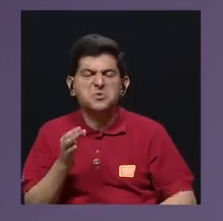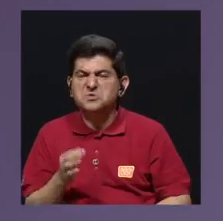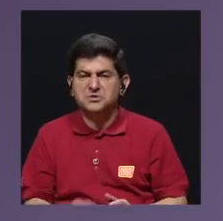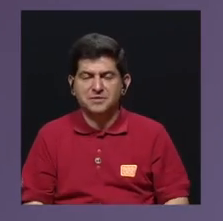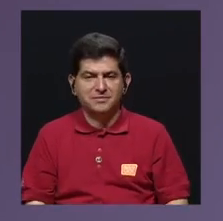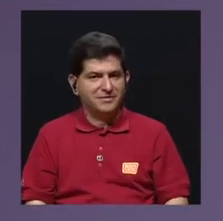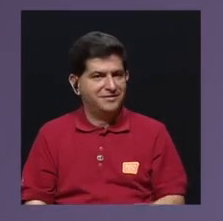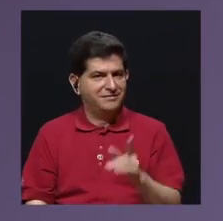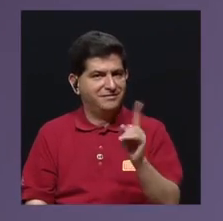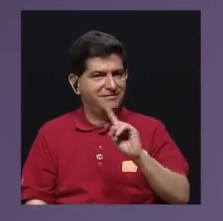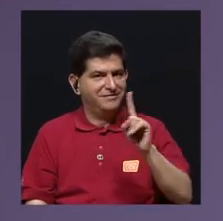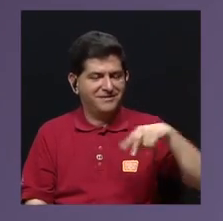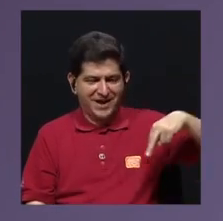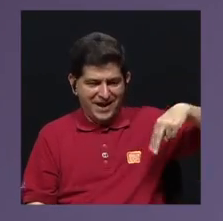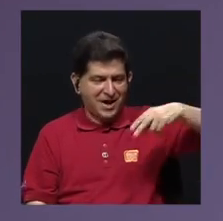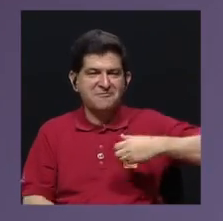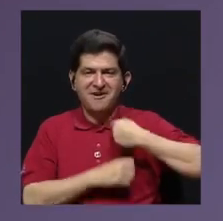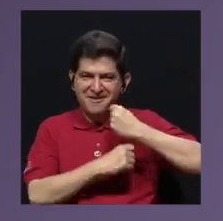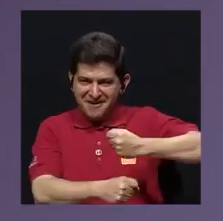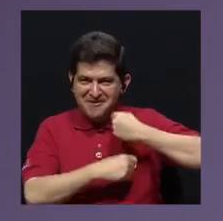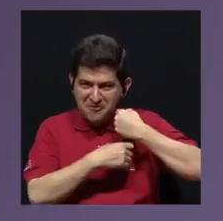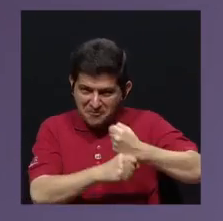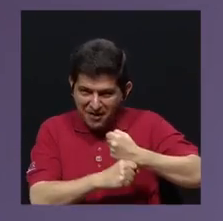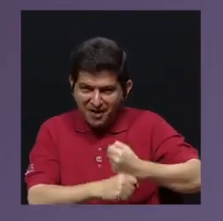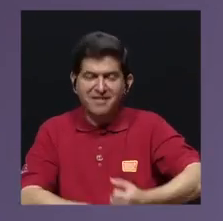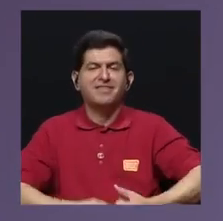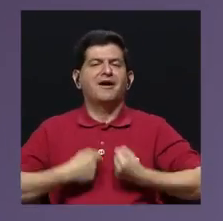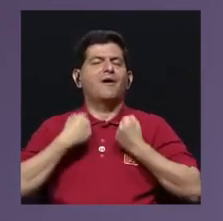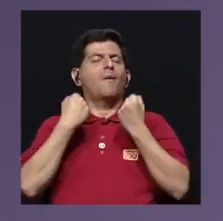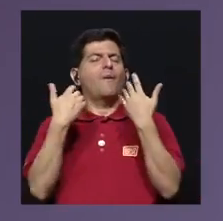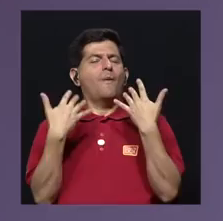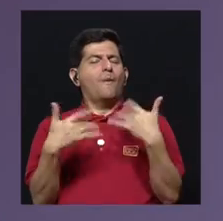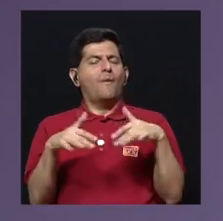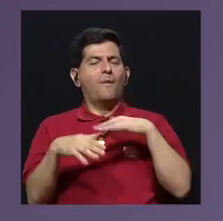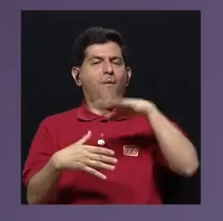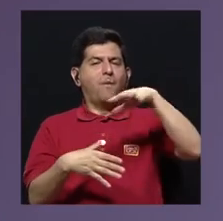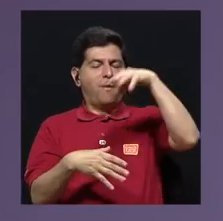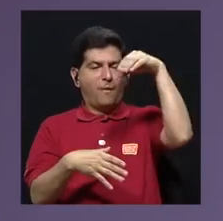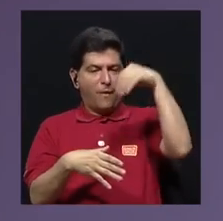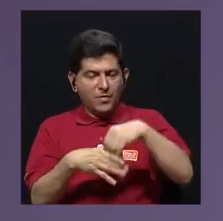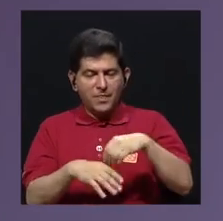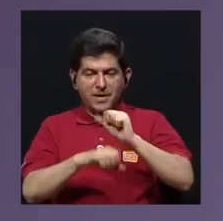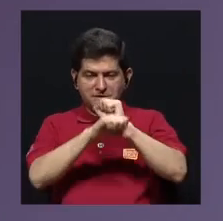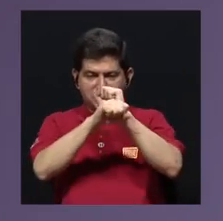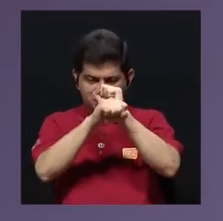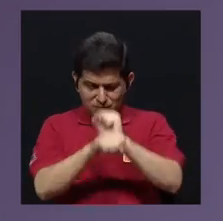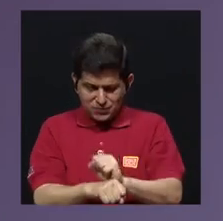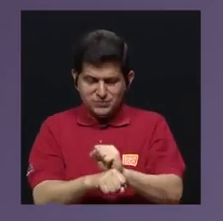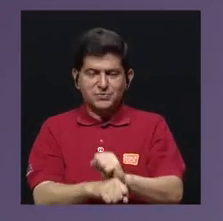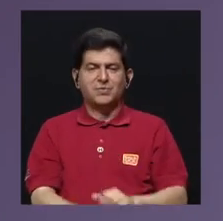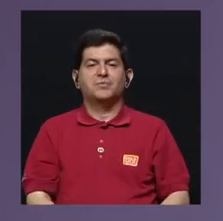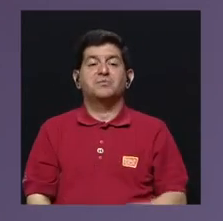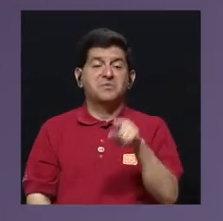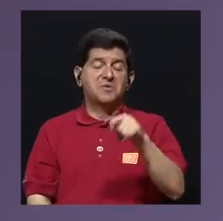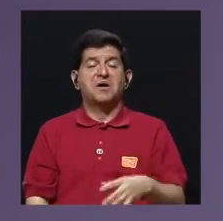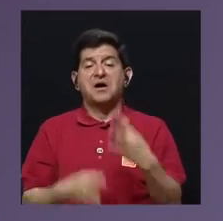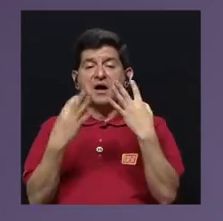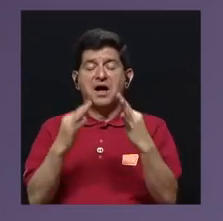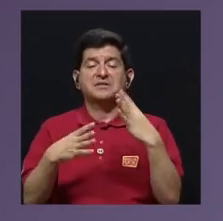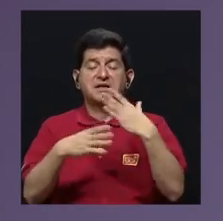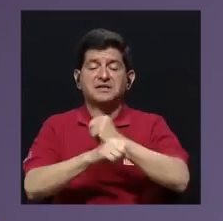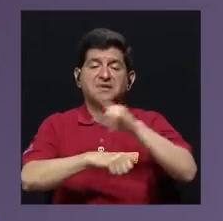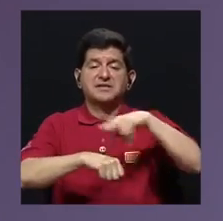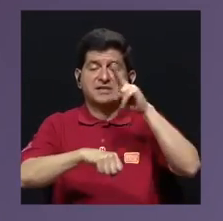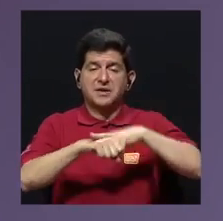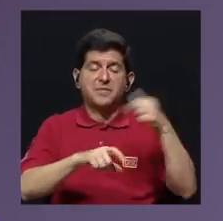Realmente, caminar con una pancarta de estas puede ser muy fuerte en un contexto en donde se está acostumbrado, como dijo Lau, a naturalizar lo que son las